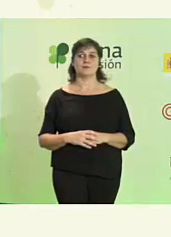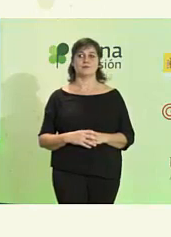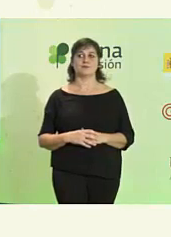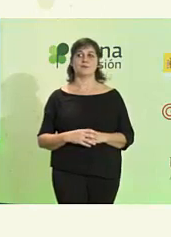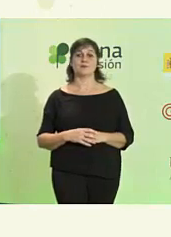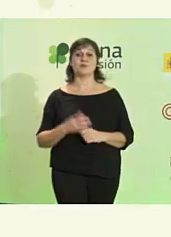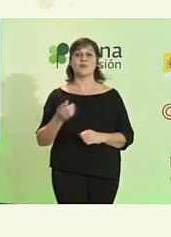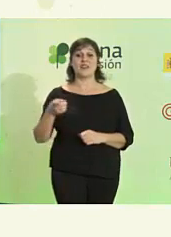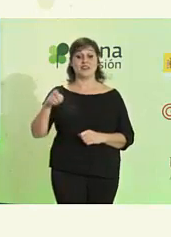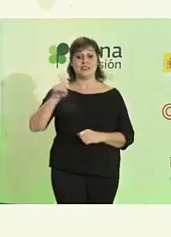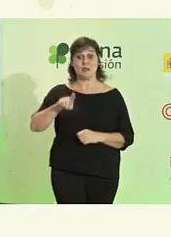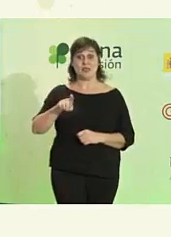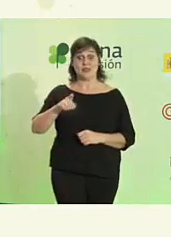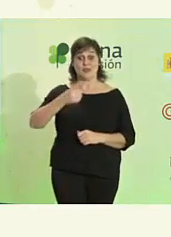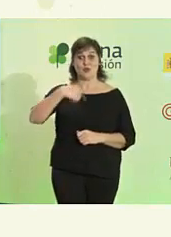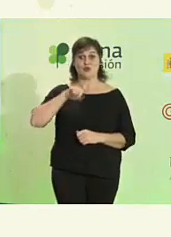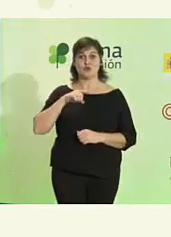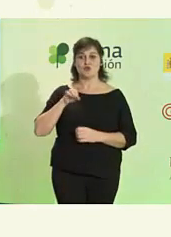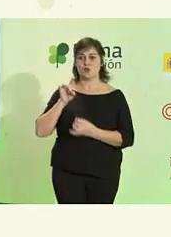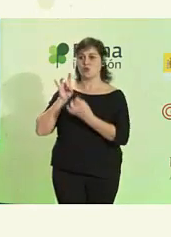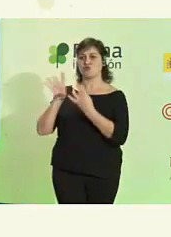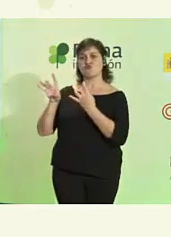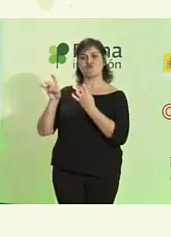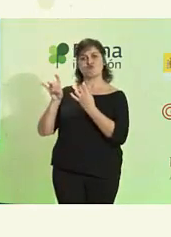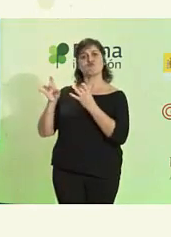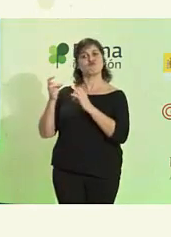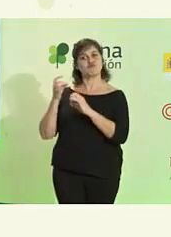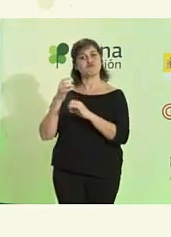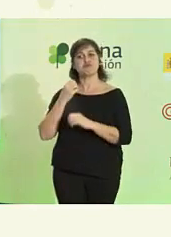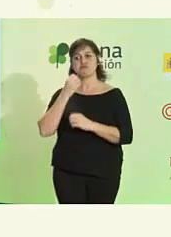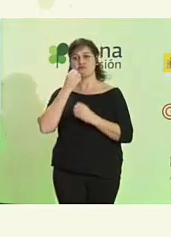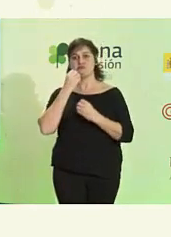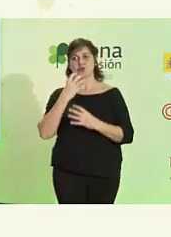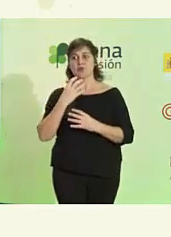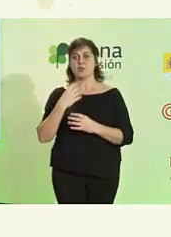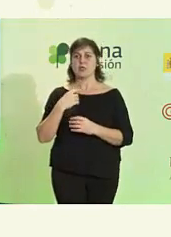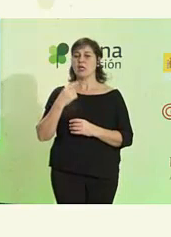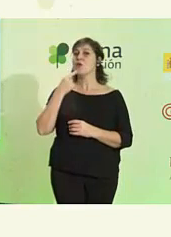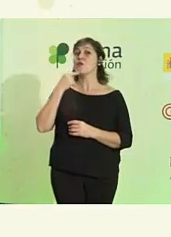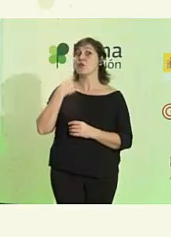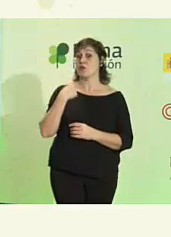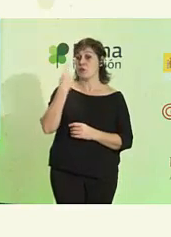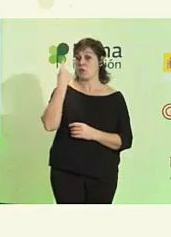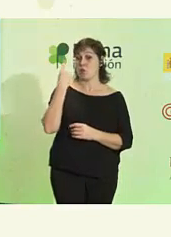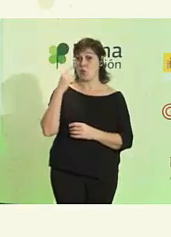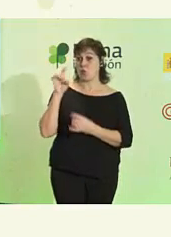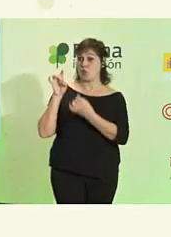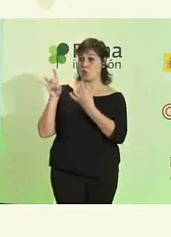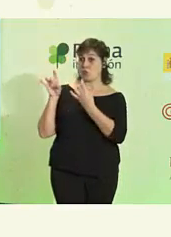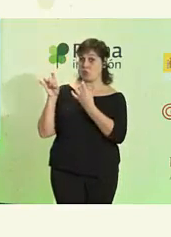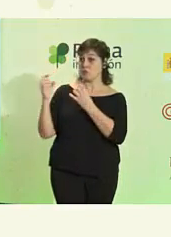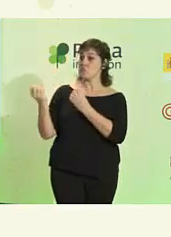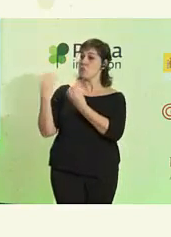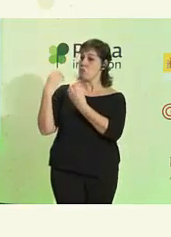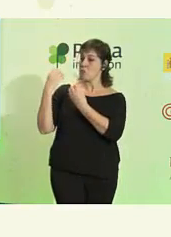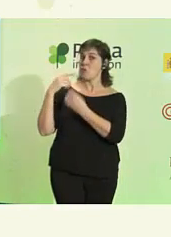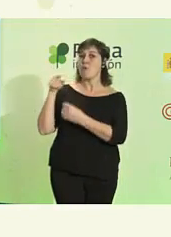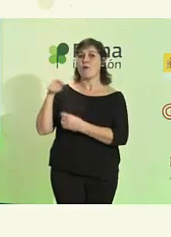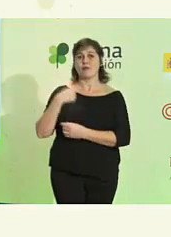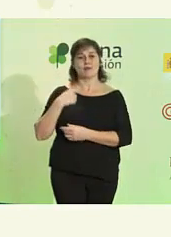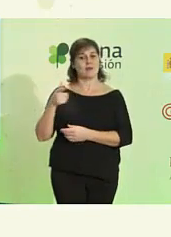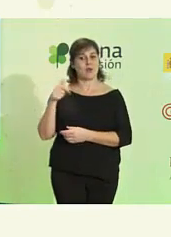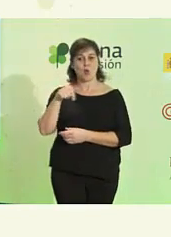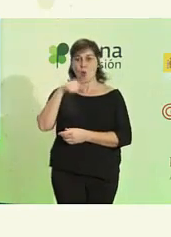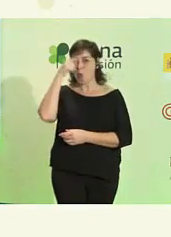Y recibimos mucho feedback. Uno de ellos nos decía que les había